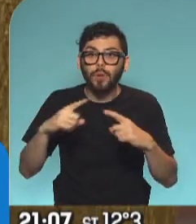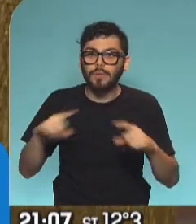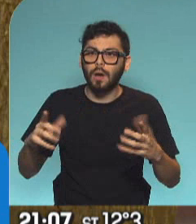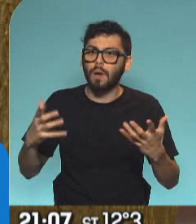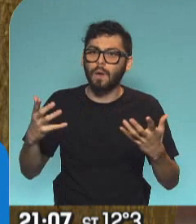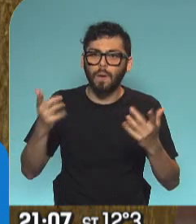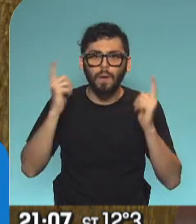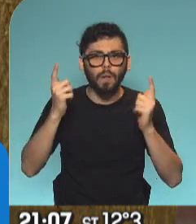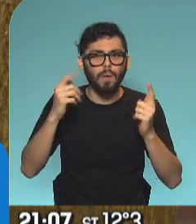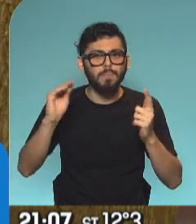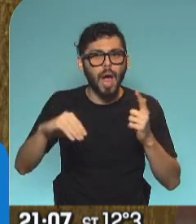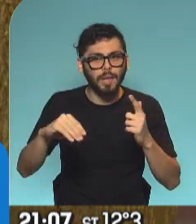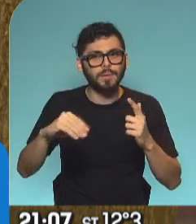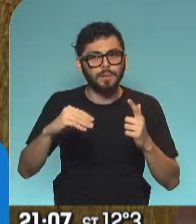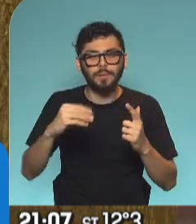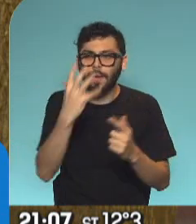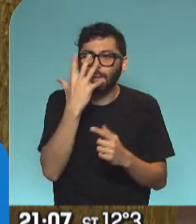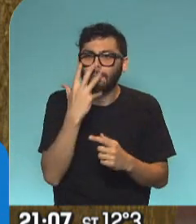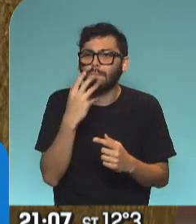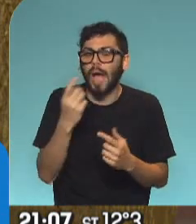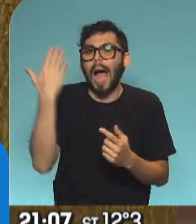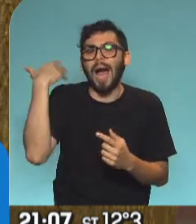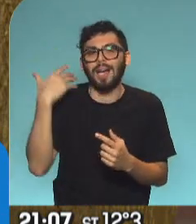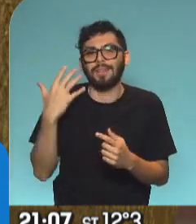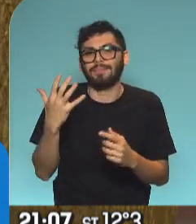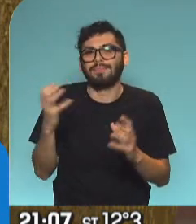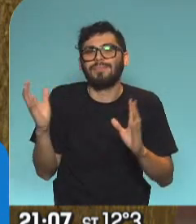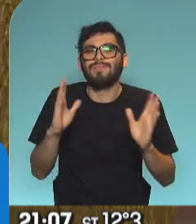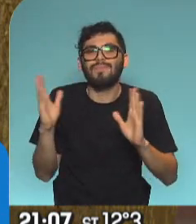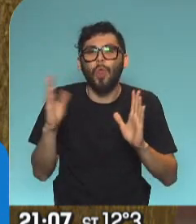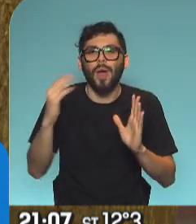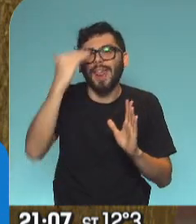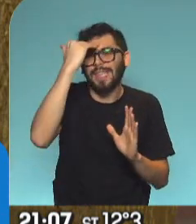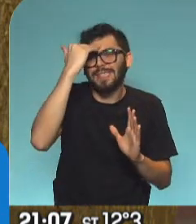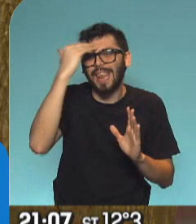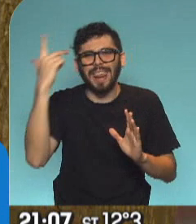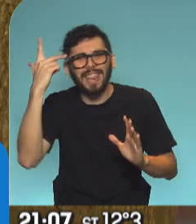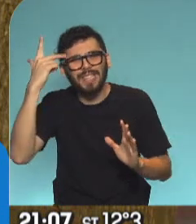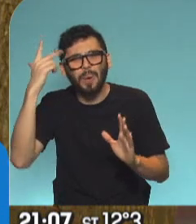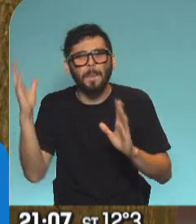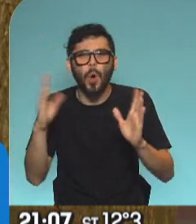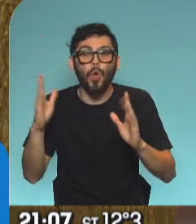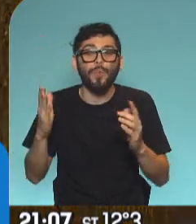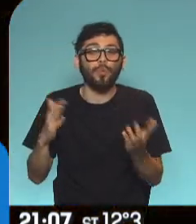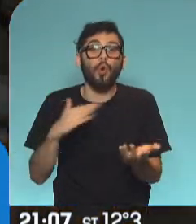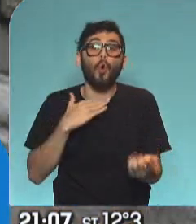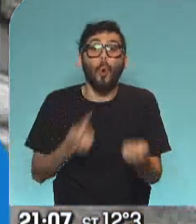disfrutar mucho más y me encantaba todo lo que es, en ese momento esa moda de los 15, 18 años era la